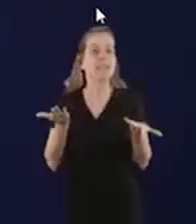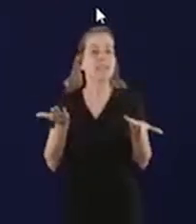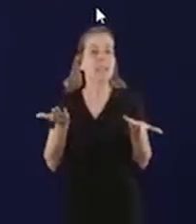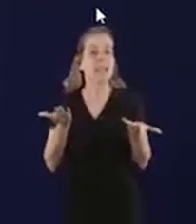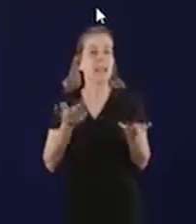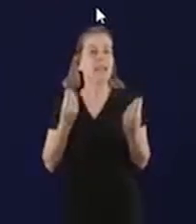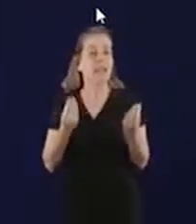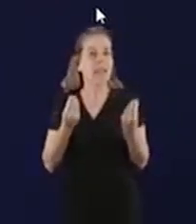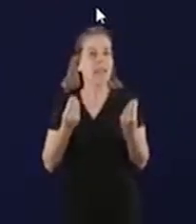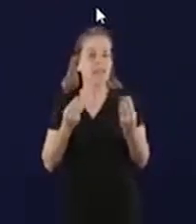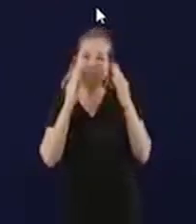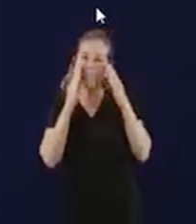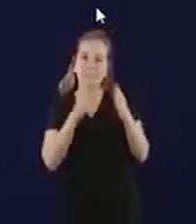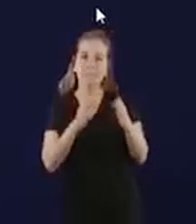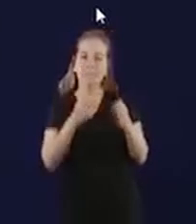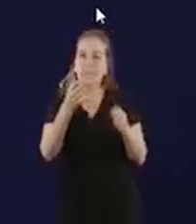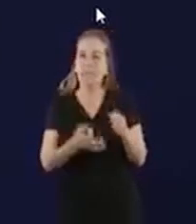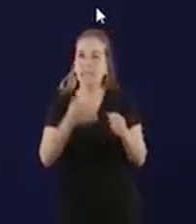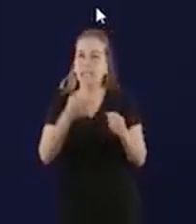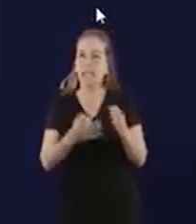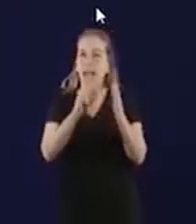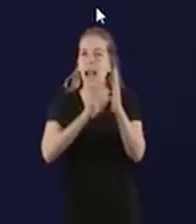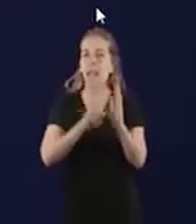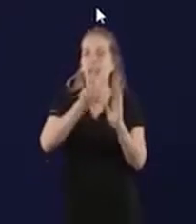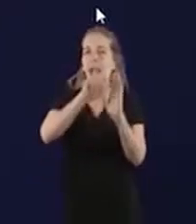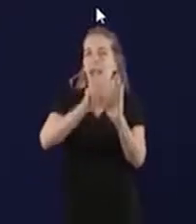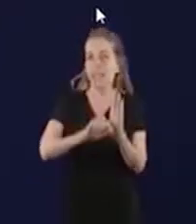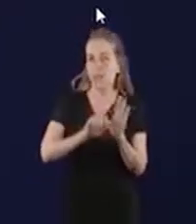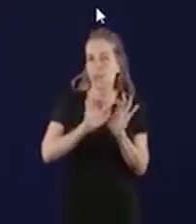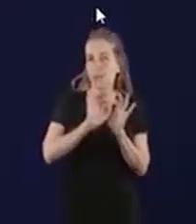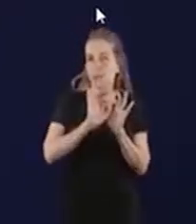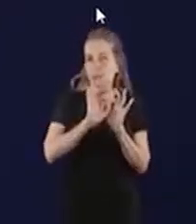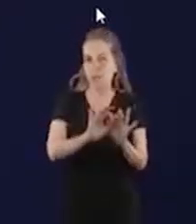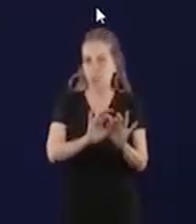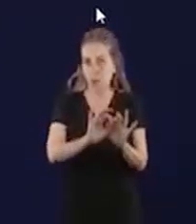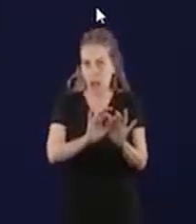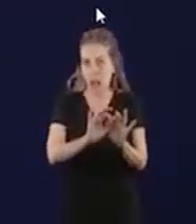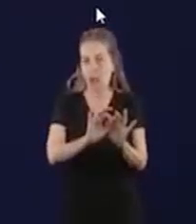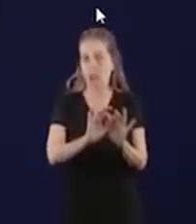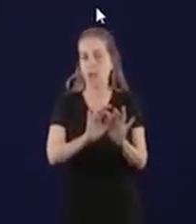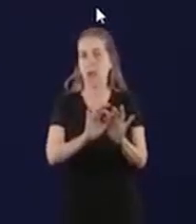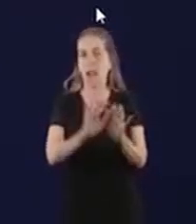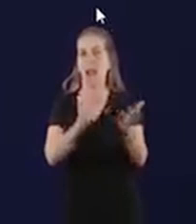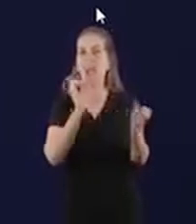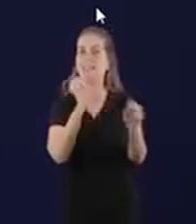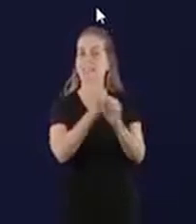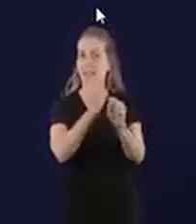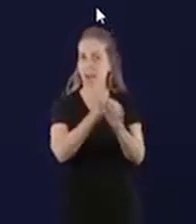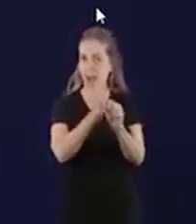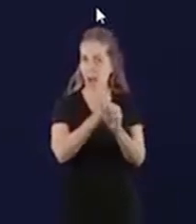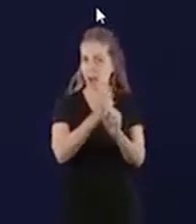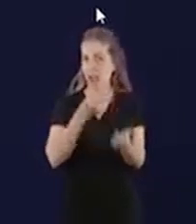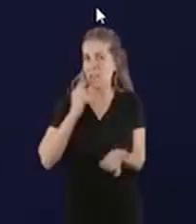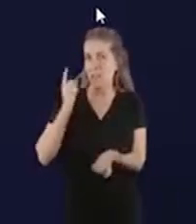específicamente con los artículos vinculados al mundo del trabajo el fallo